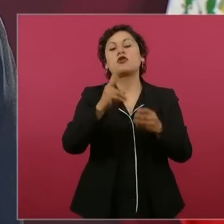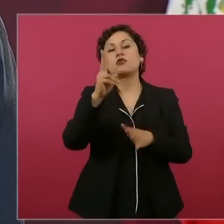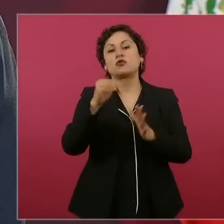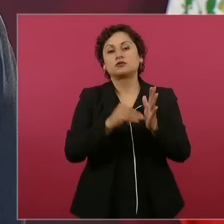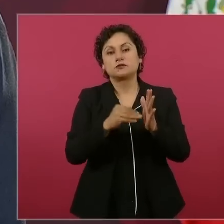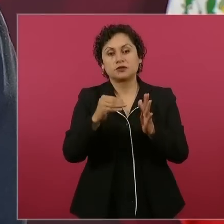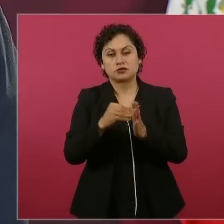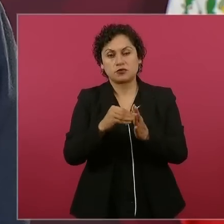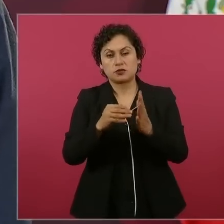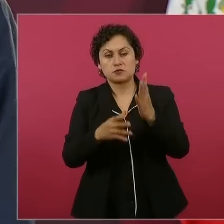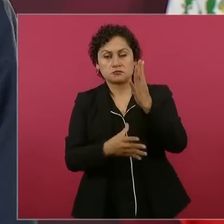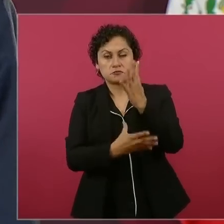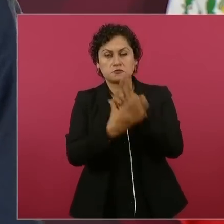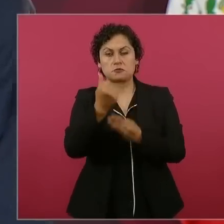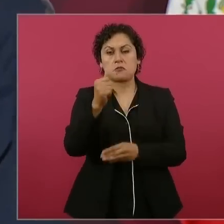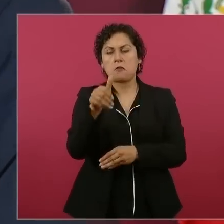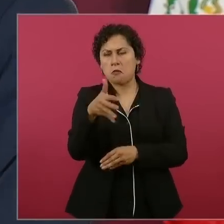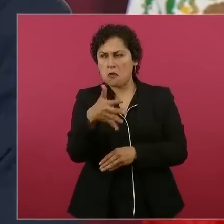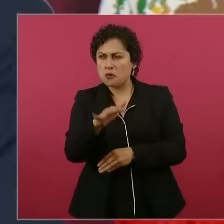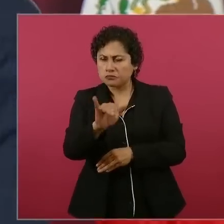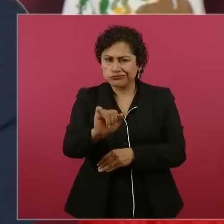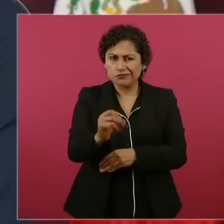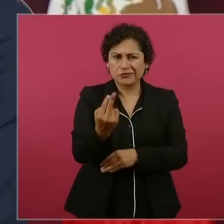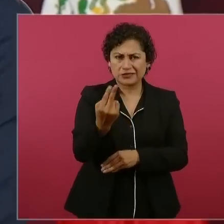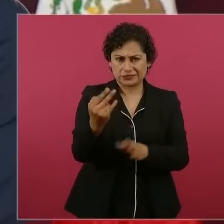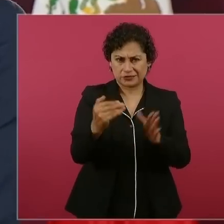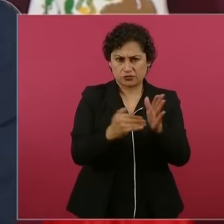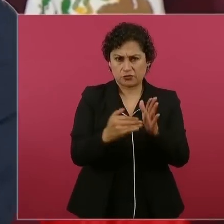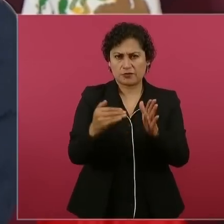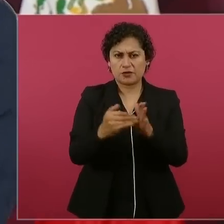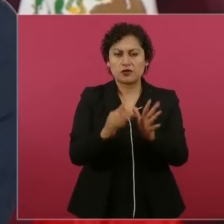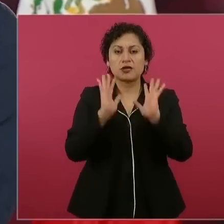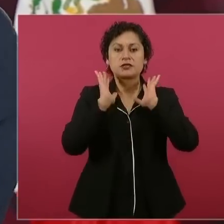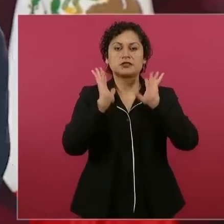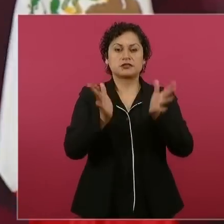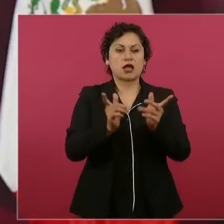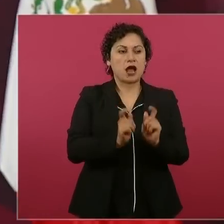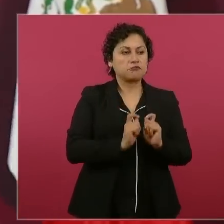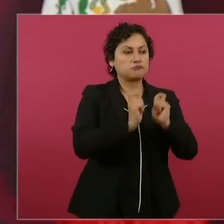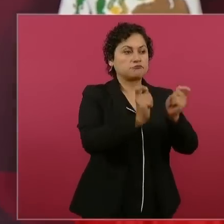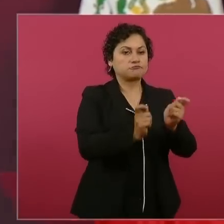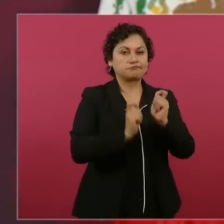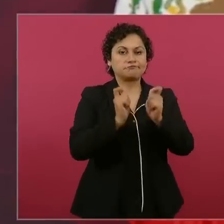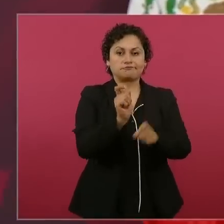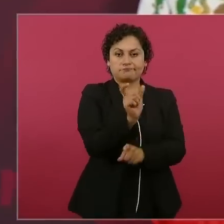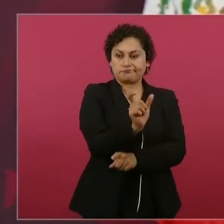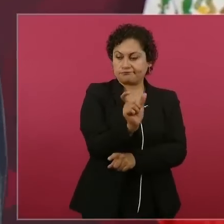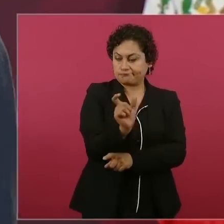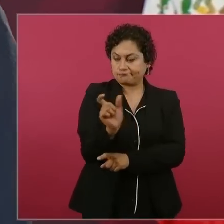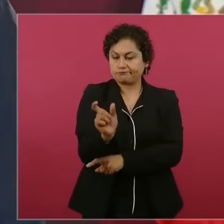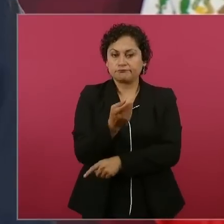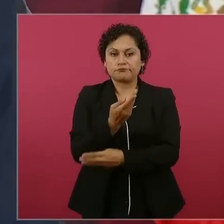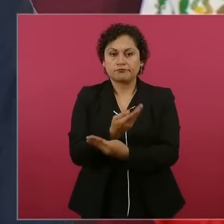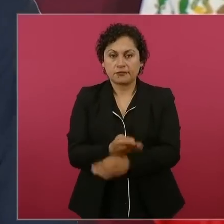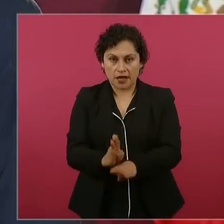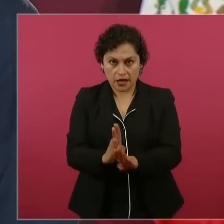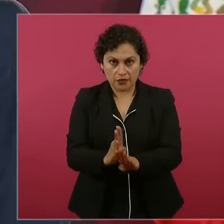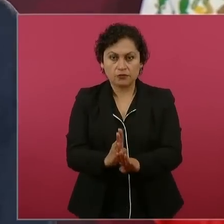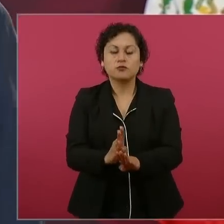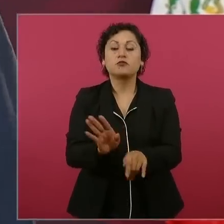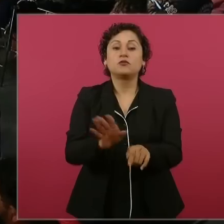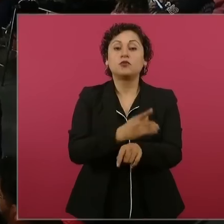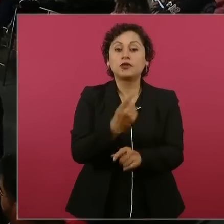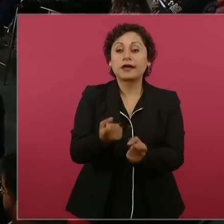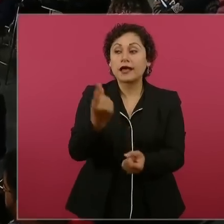sí, como 25, porque con tarjeta, porque hay quienes no solo reciben un apoyo,